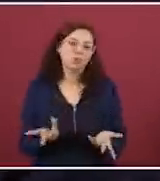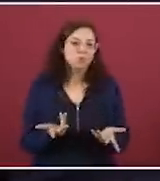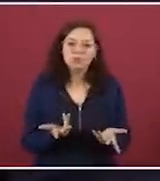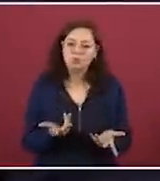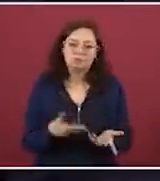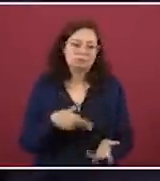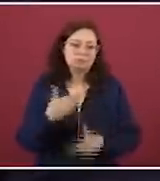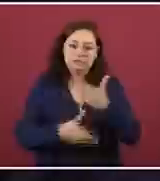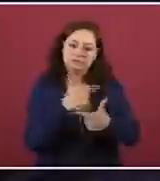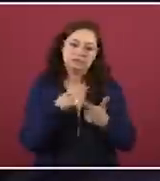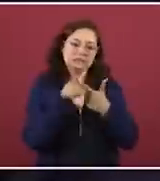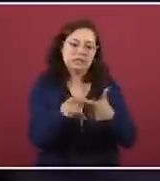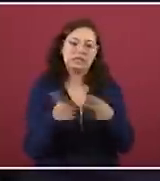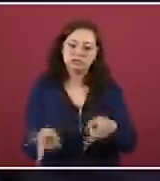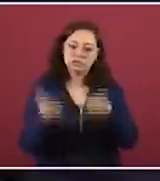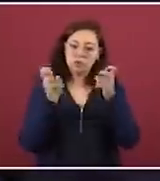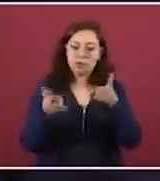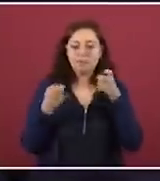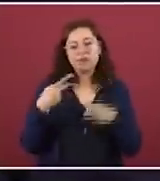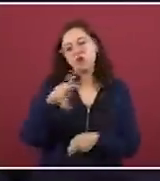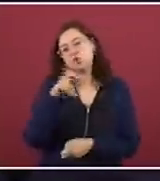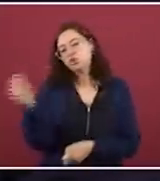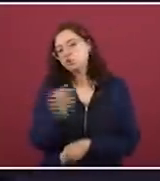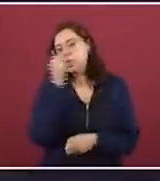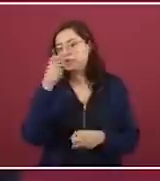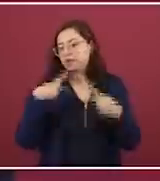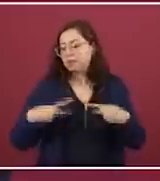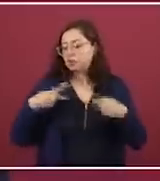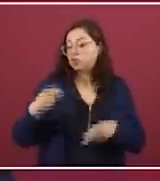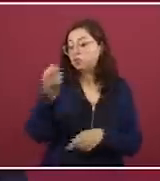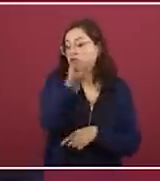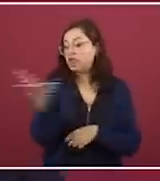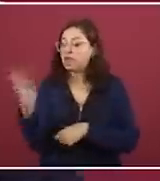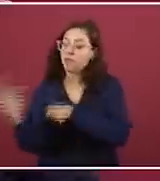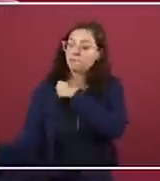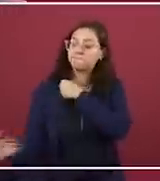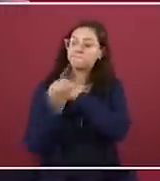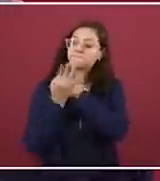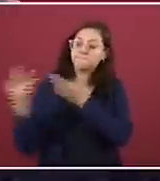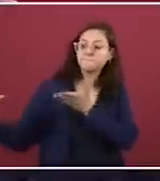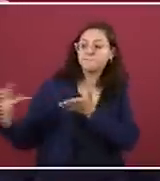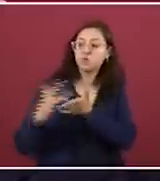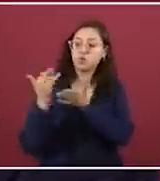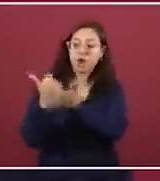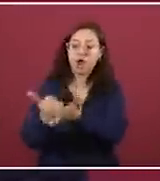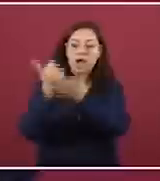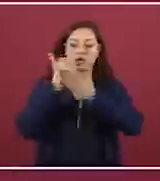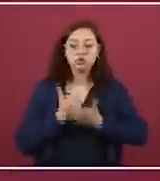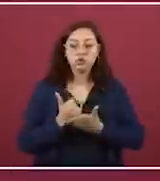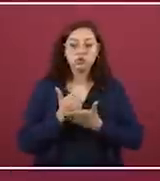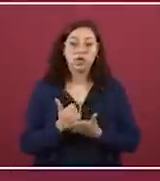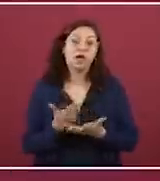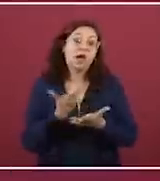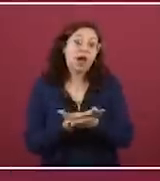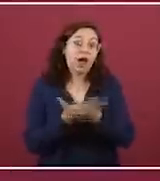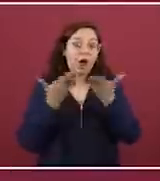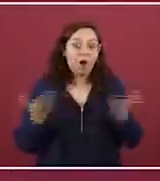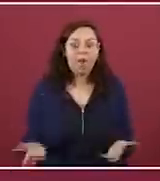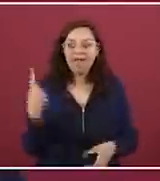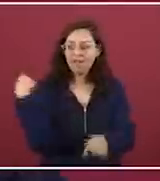Afortunadamente la gente nos ayudó y en el caso de estas enfermedades que